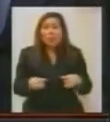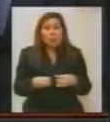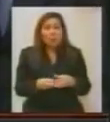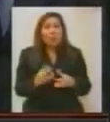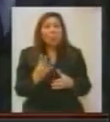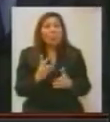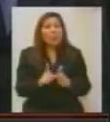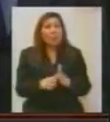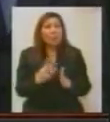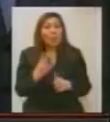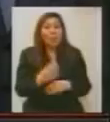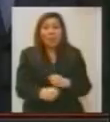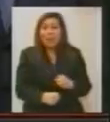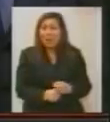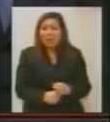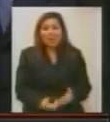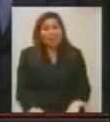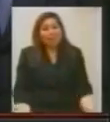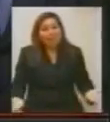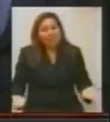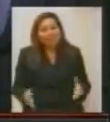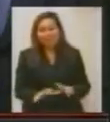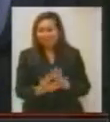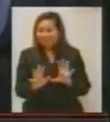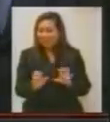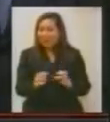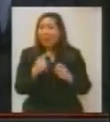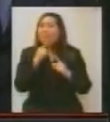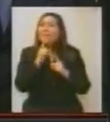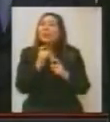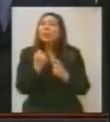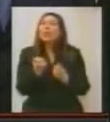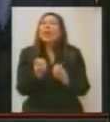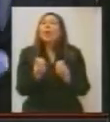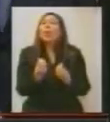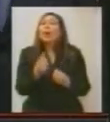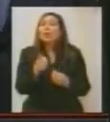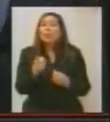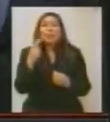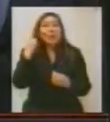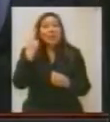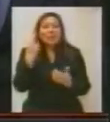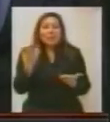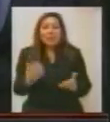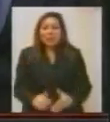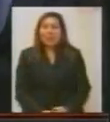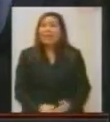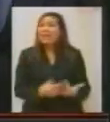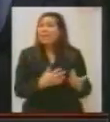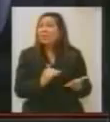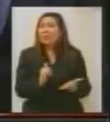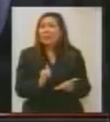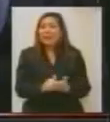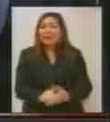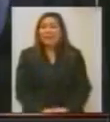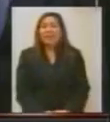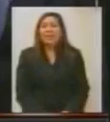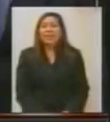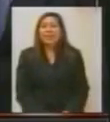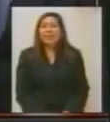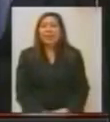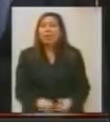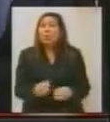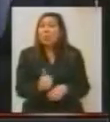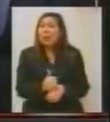después de 4 años, habría que evaluarlo. Habría que preguntarles a los congresistas cuáles son sus razones. Esperamos, yo concretamente